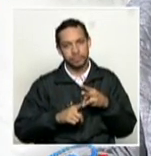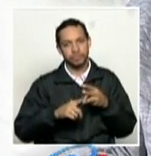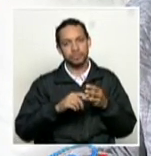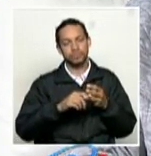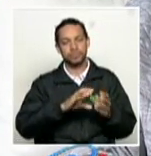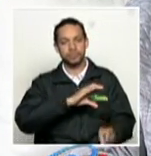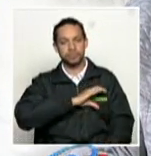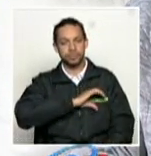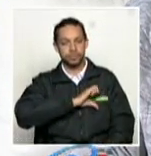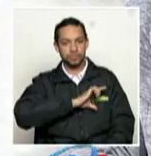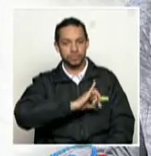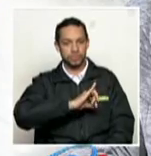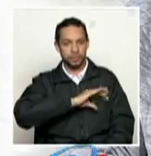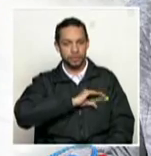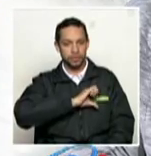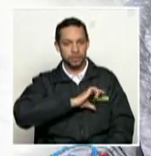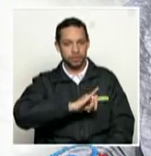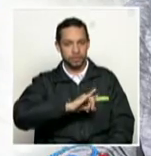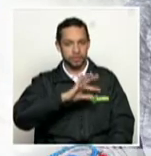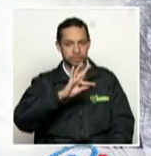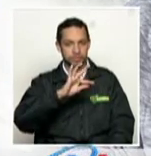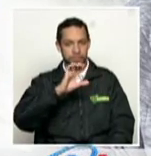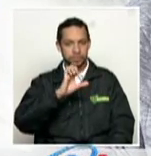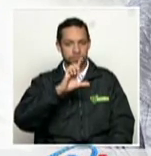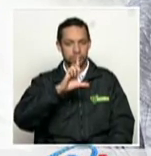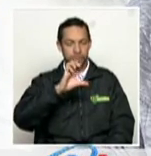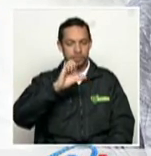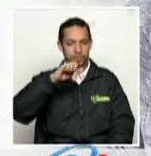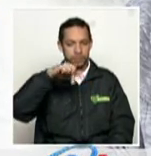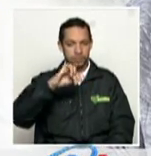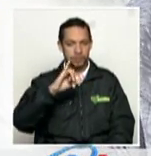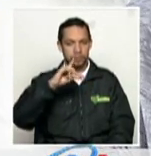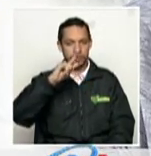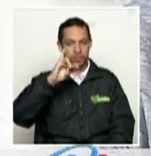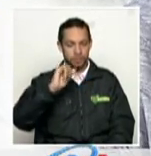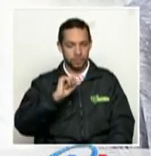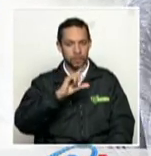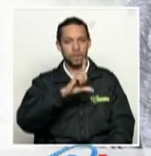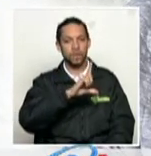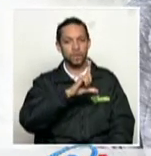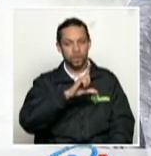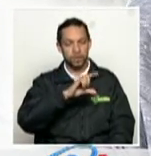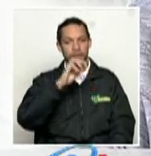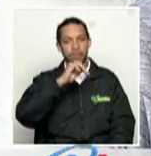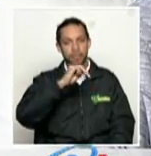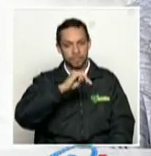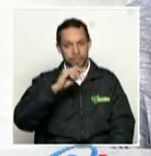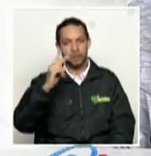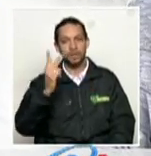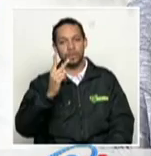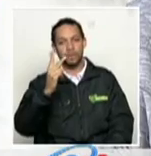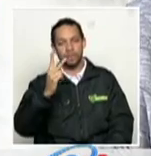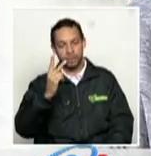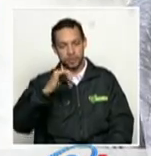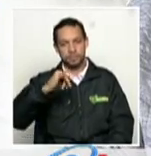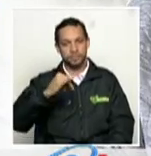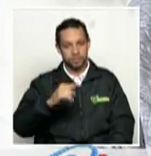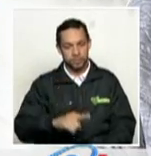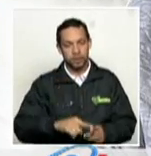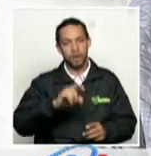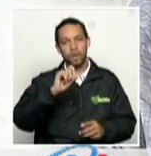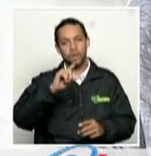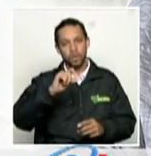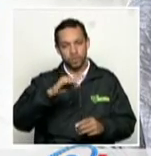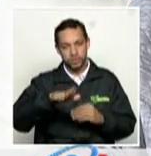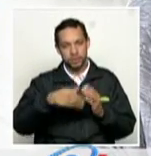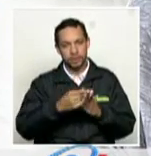Telepacífico. En Telepacífico estamos lunes, martes, jueves y viernes 11 a 12 del día. Y el